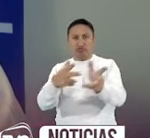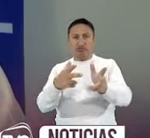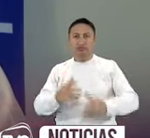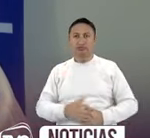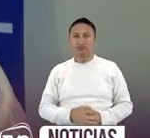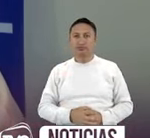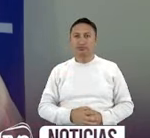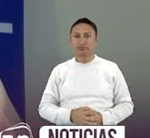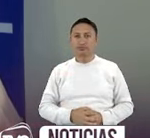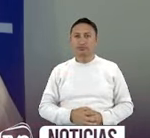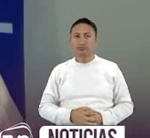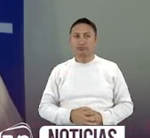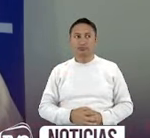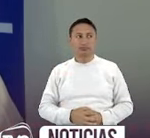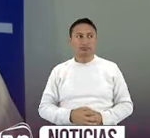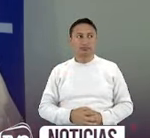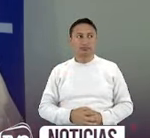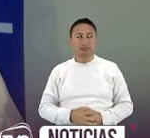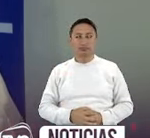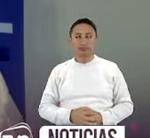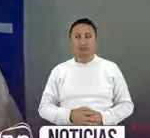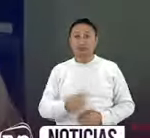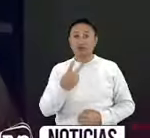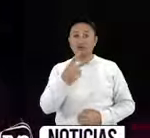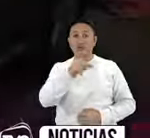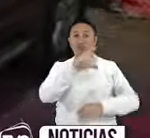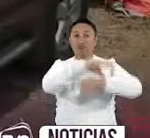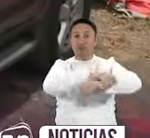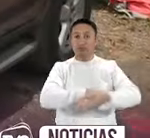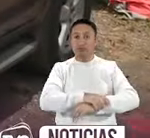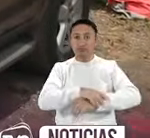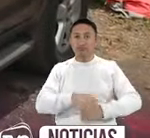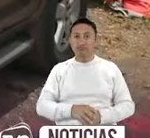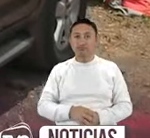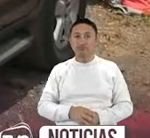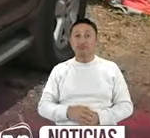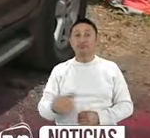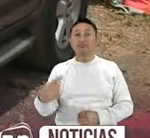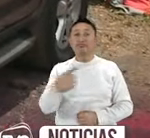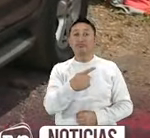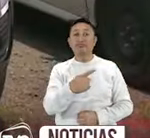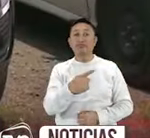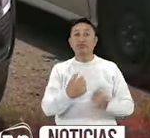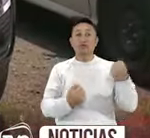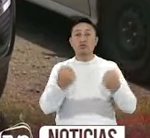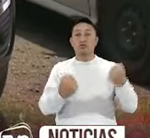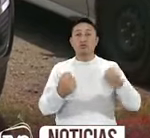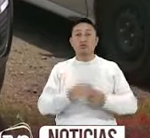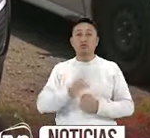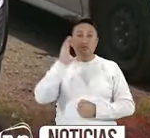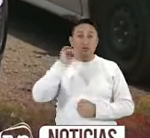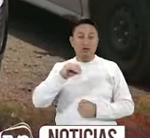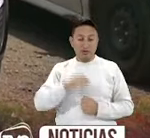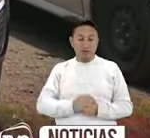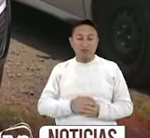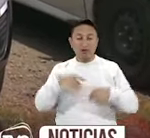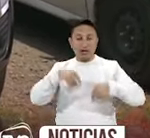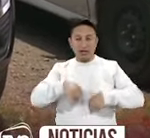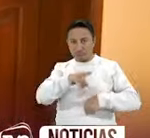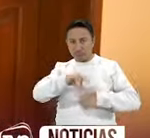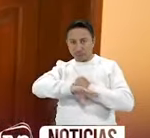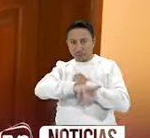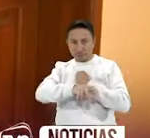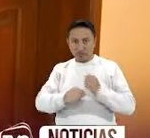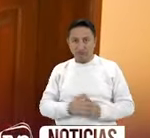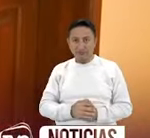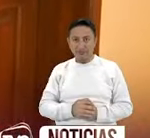persecución ininterrumpida, logrando la captura de los mismos. Los sospechosos se movilizaban en un vehículo negro con el que cometían los robos. De acuerdo a los